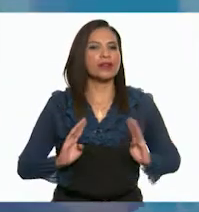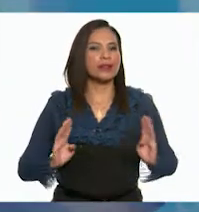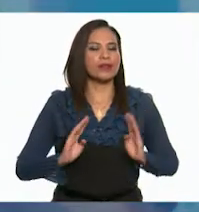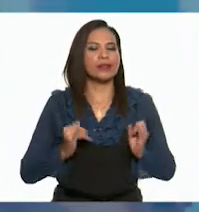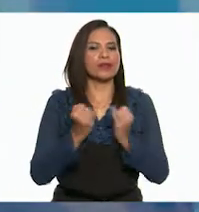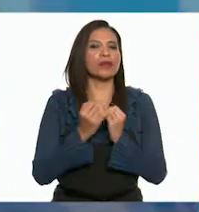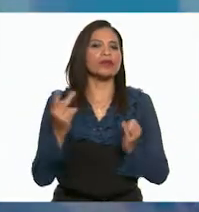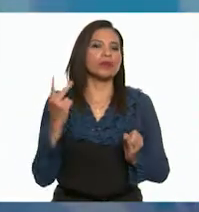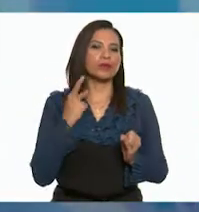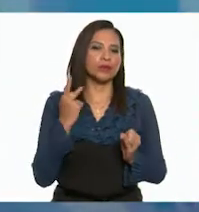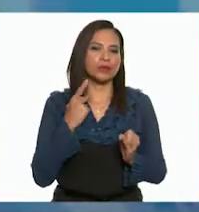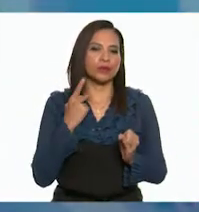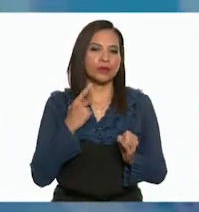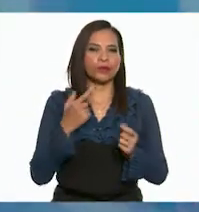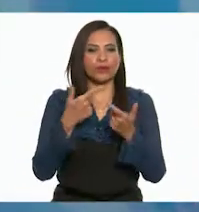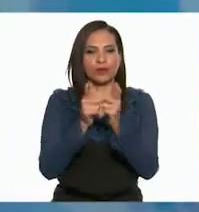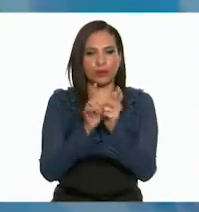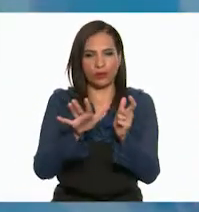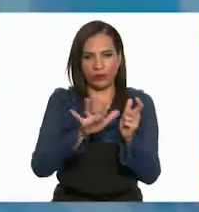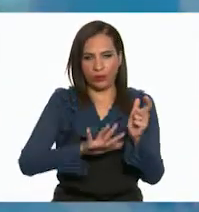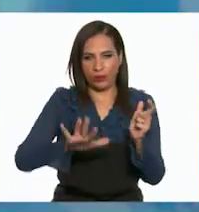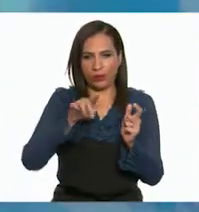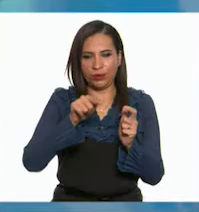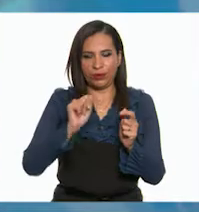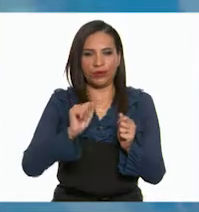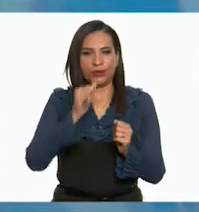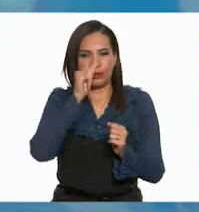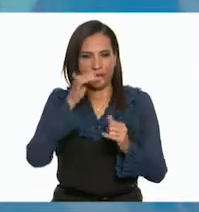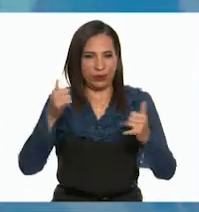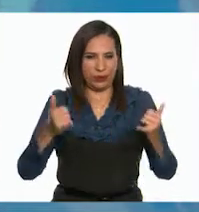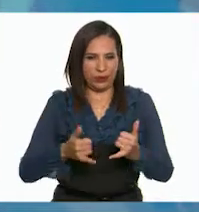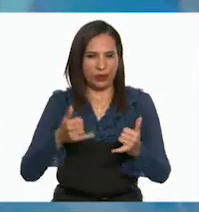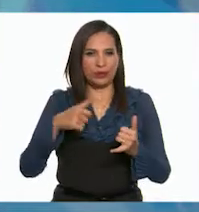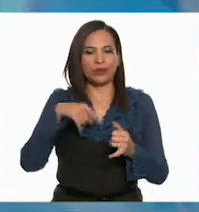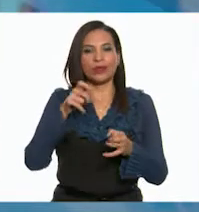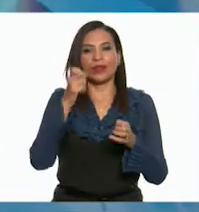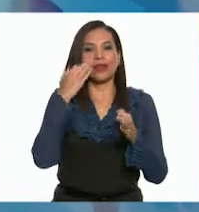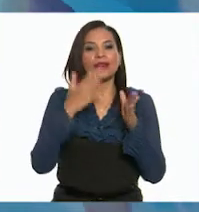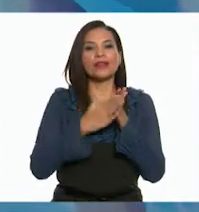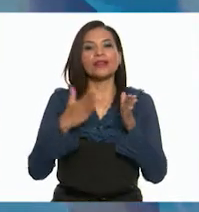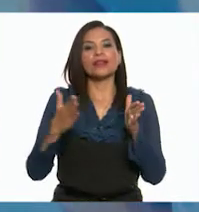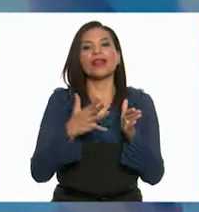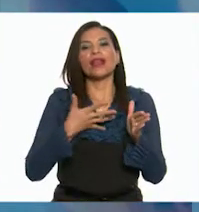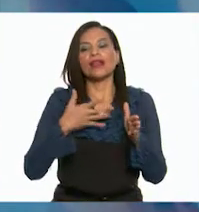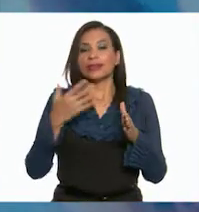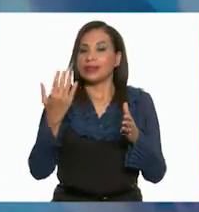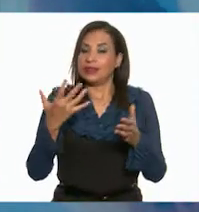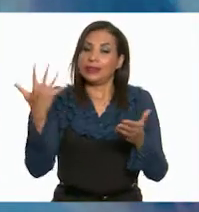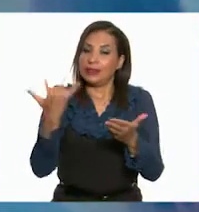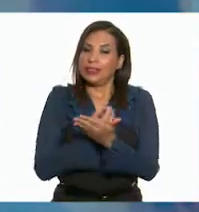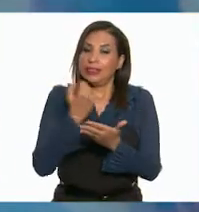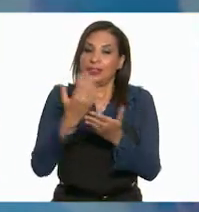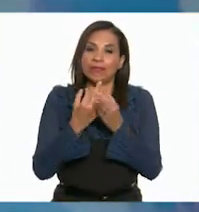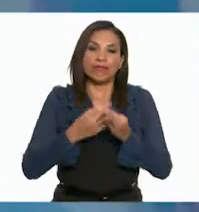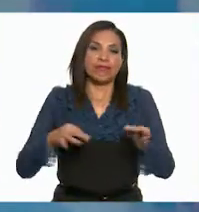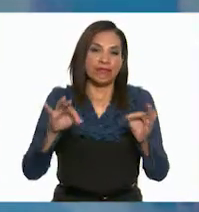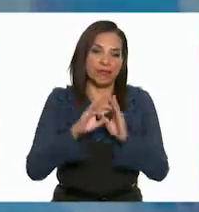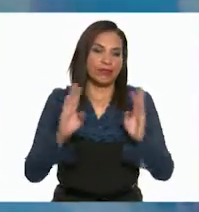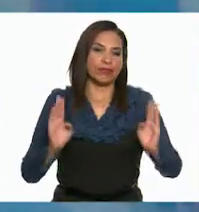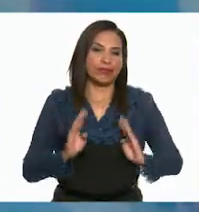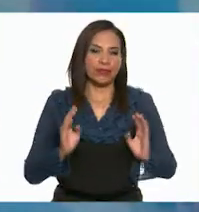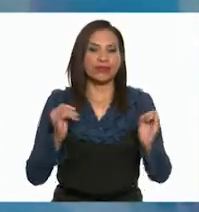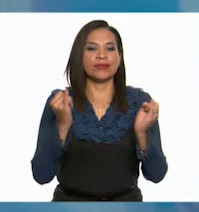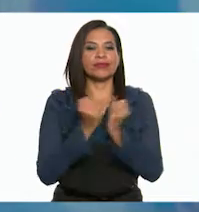como política de los insurgentes. Como vimos, en esta etapa se obtuvieron importantes triunfos militares